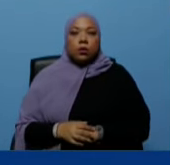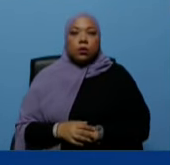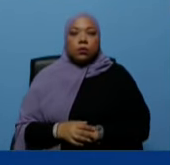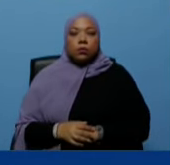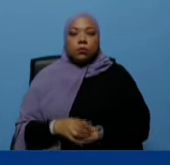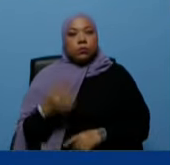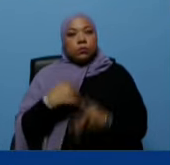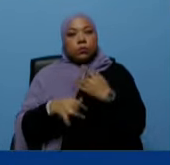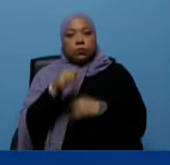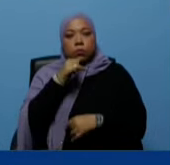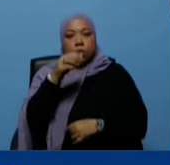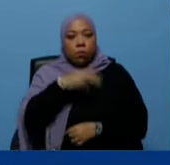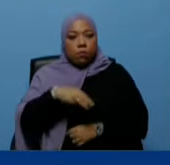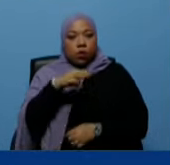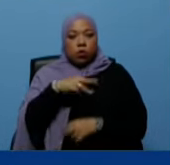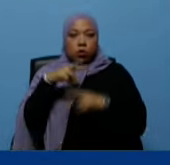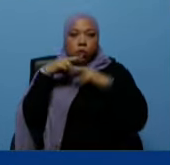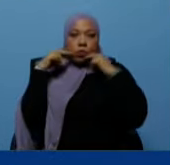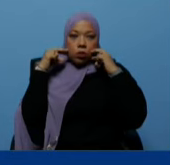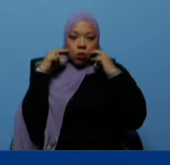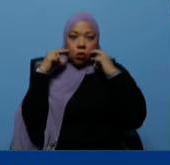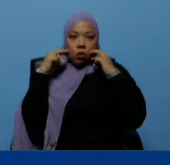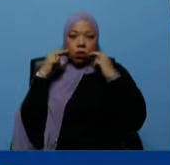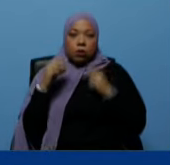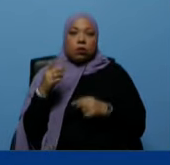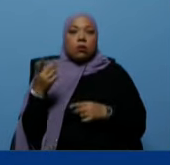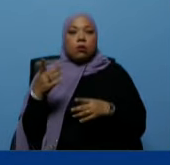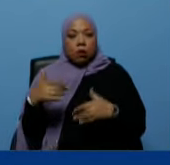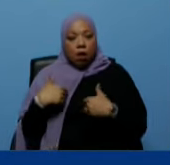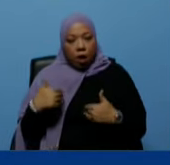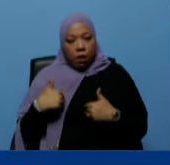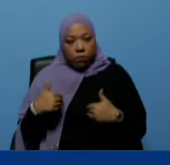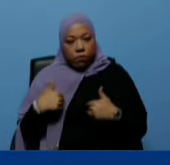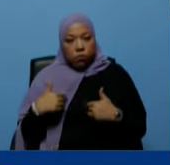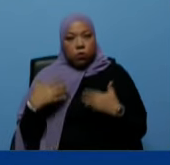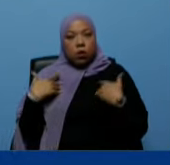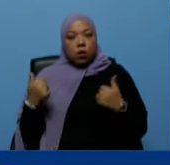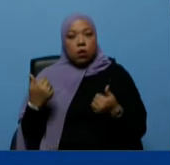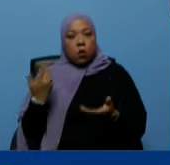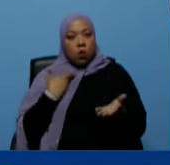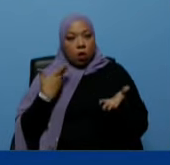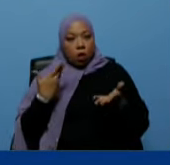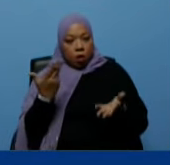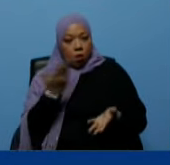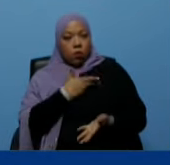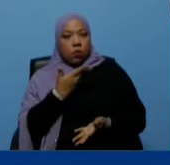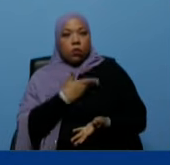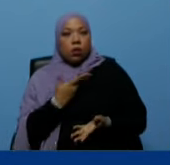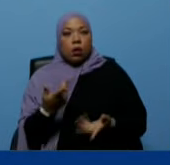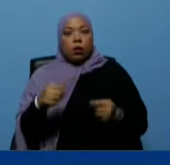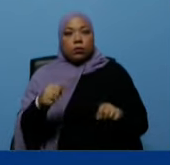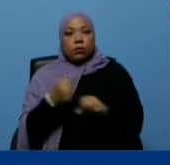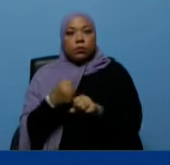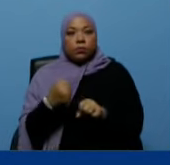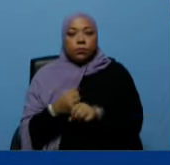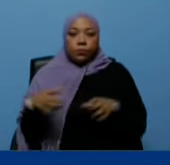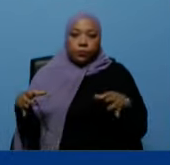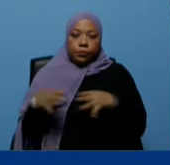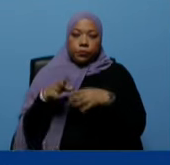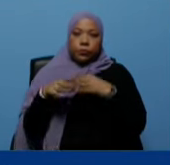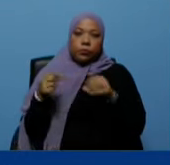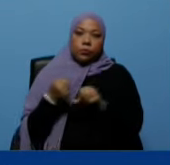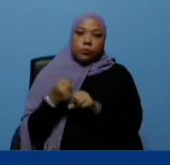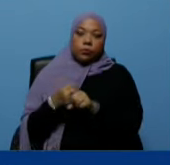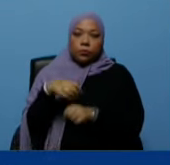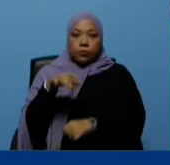esa capacidad de la misión Sonrisa, que se afectó con las sanciones. Pues son equipos todos traídos